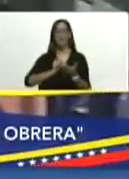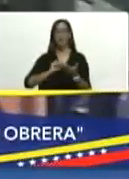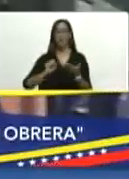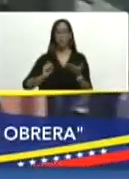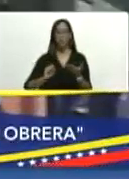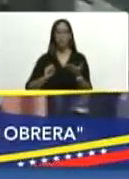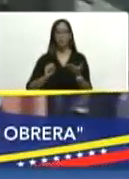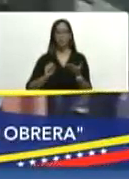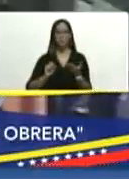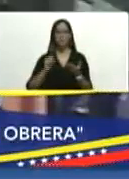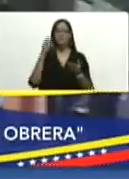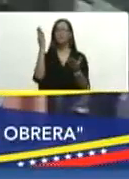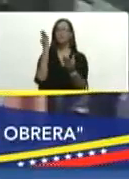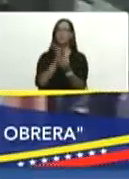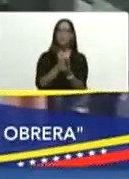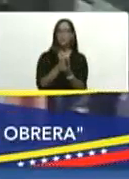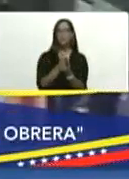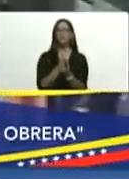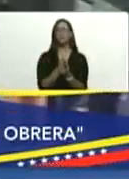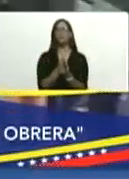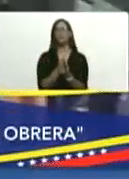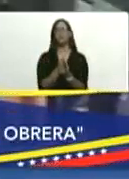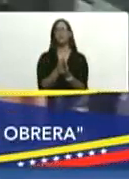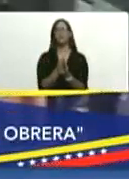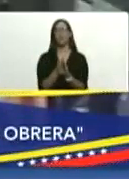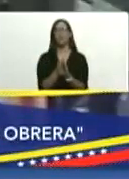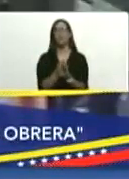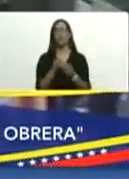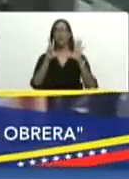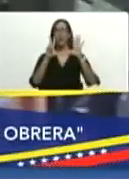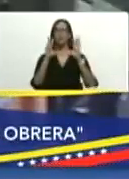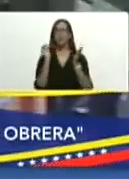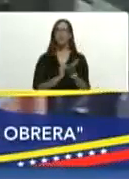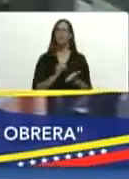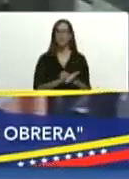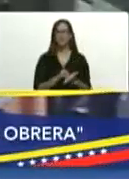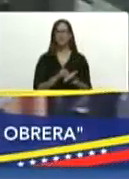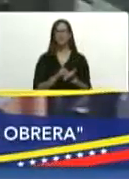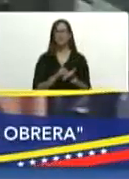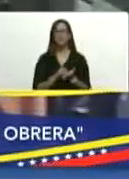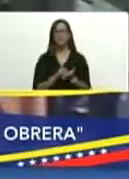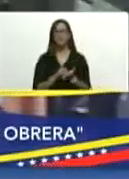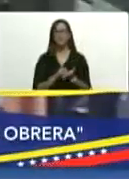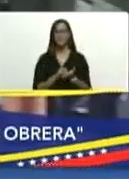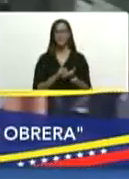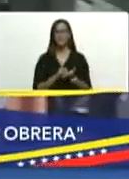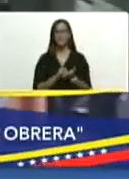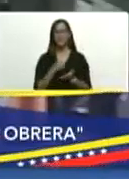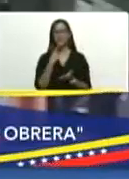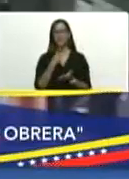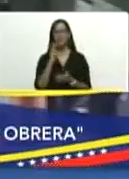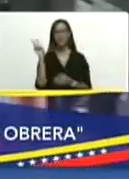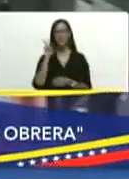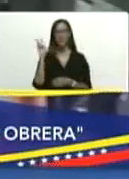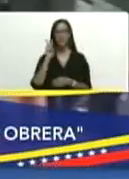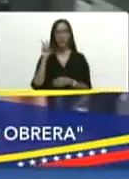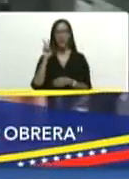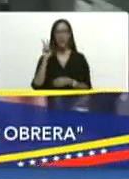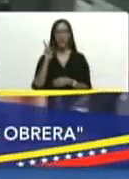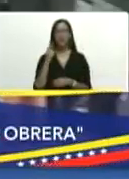el decreto por octava vez declarando a Venezuela